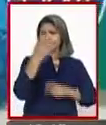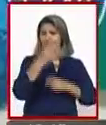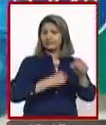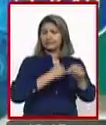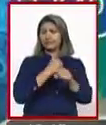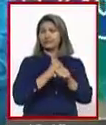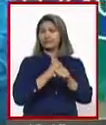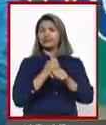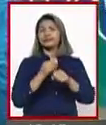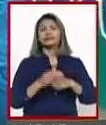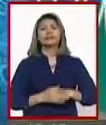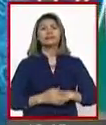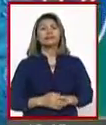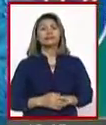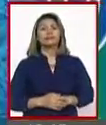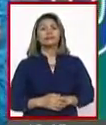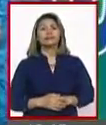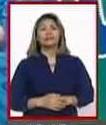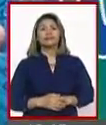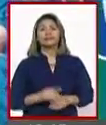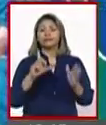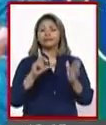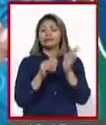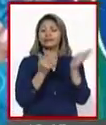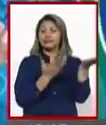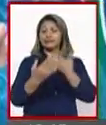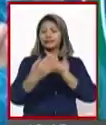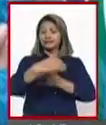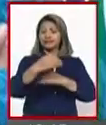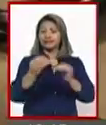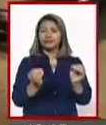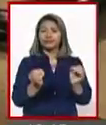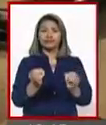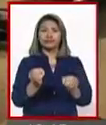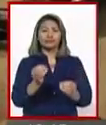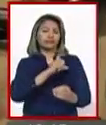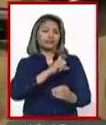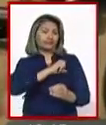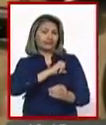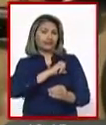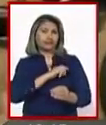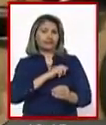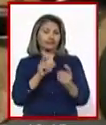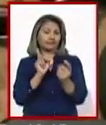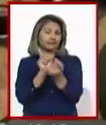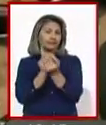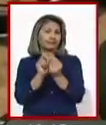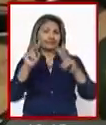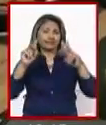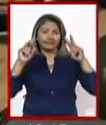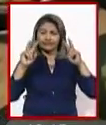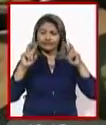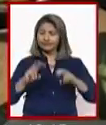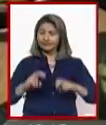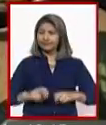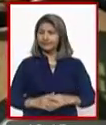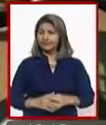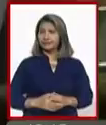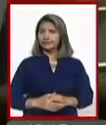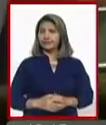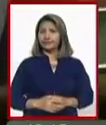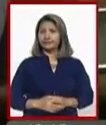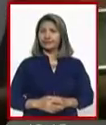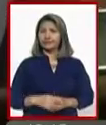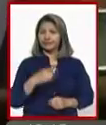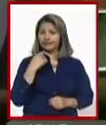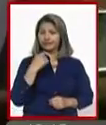mismos que son conducidos a la comisaría para su correspondiente interrogatorio, y los mismos, al